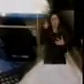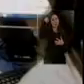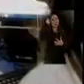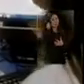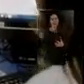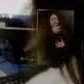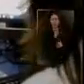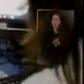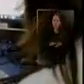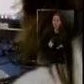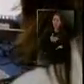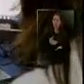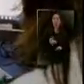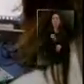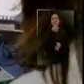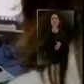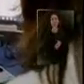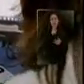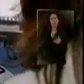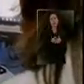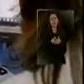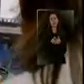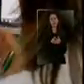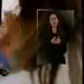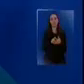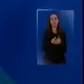Cereza. Tranquila. Verde.